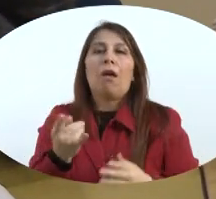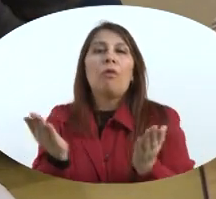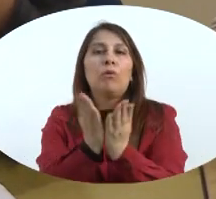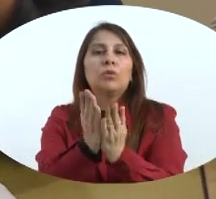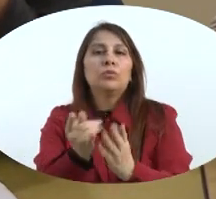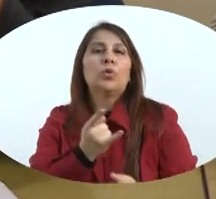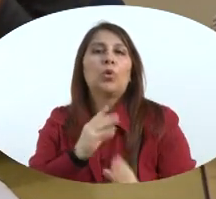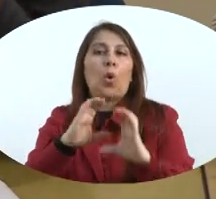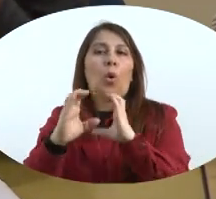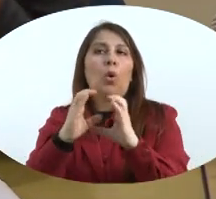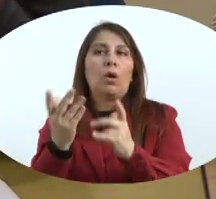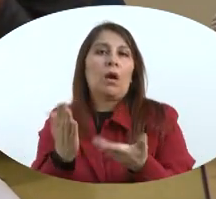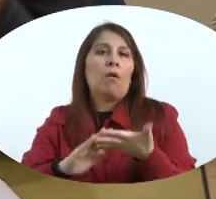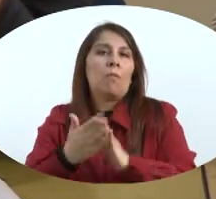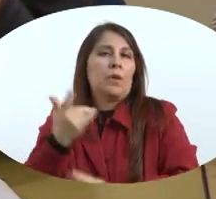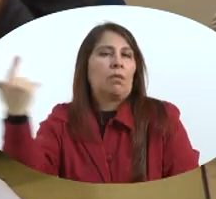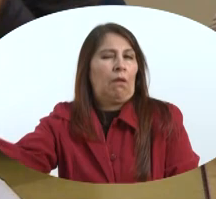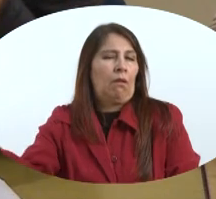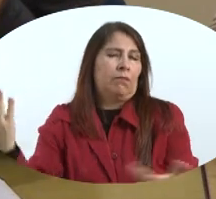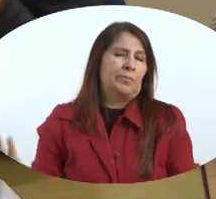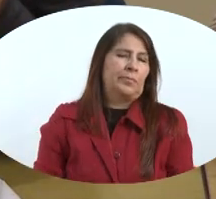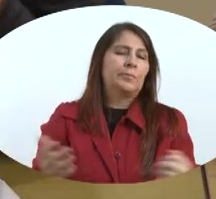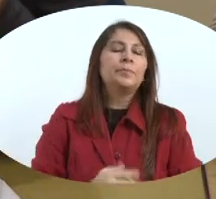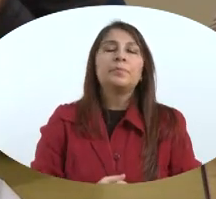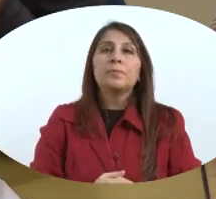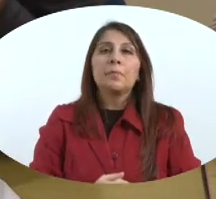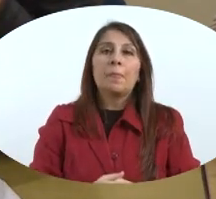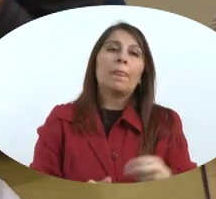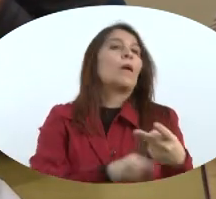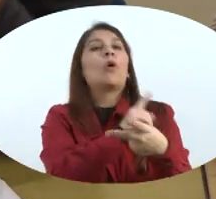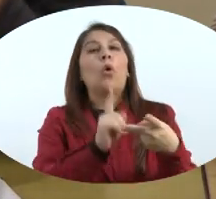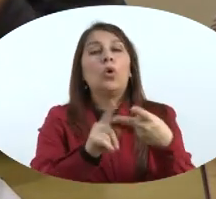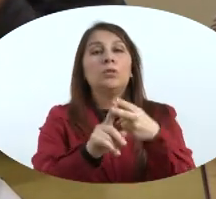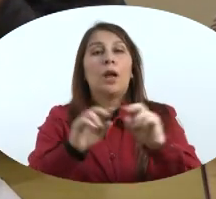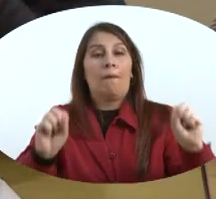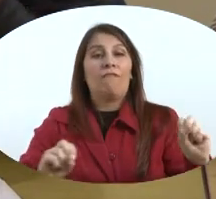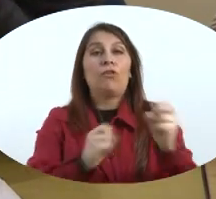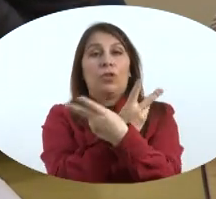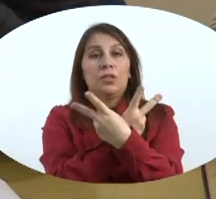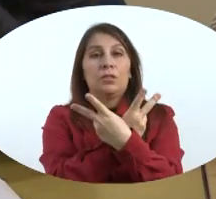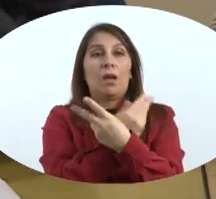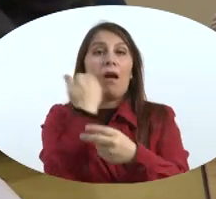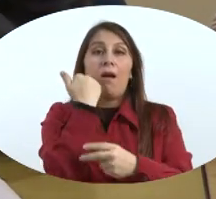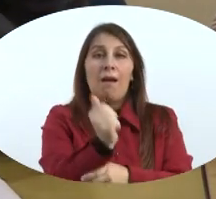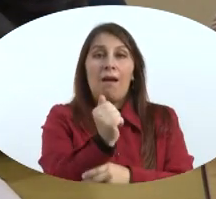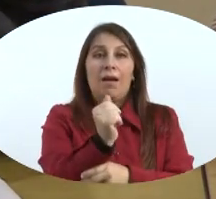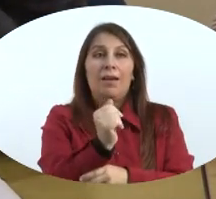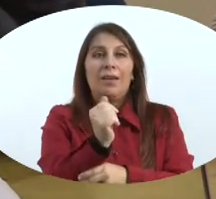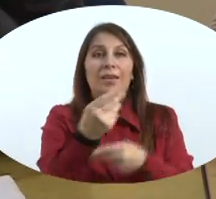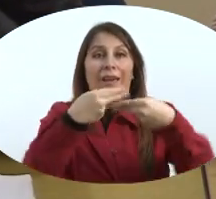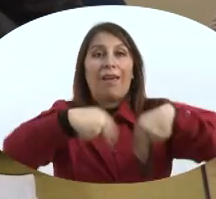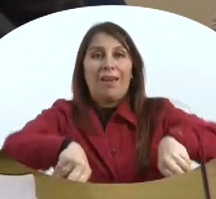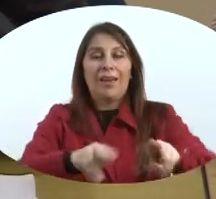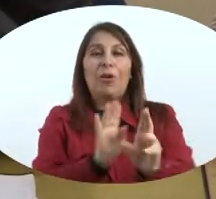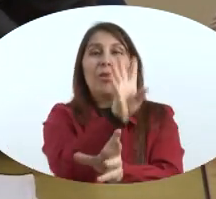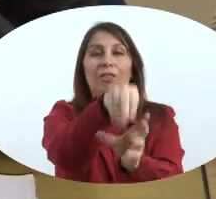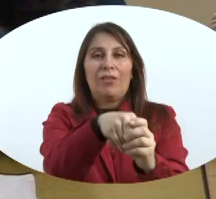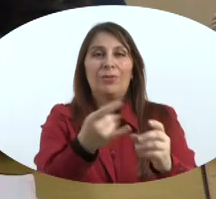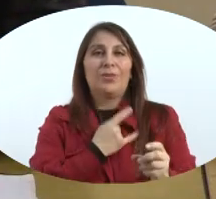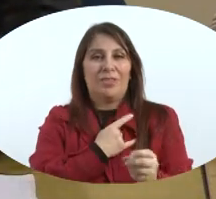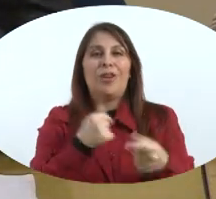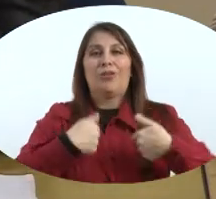escribió un artículo sobre la situación de la violencia hacia la mujer y de género dentro de la universidad y